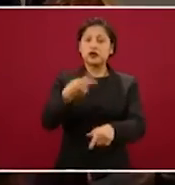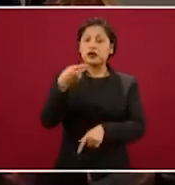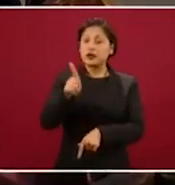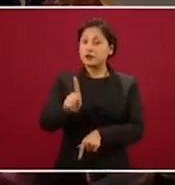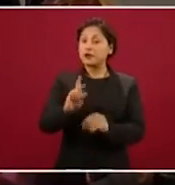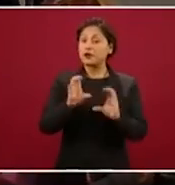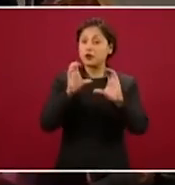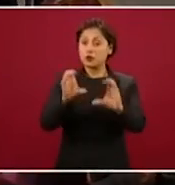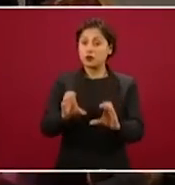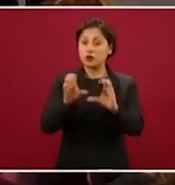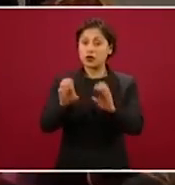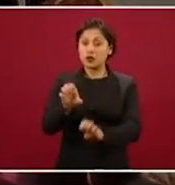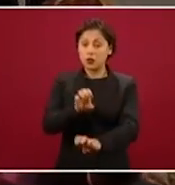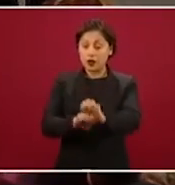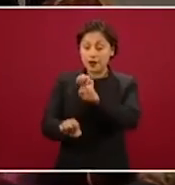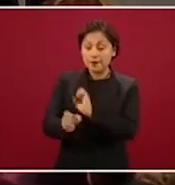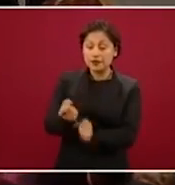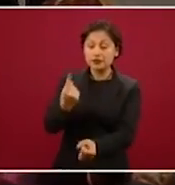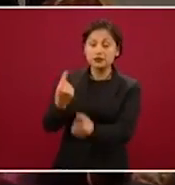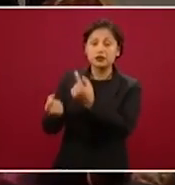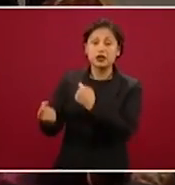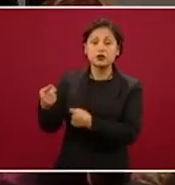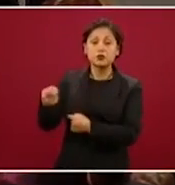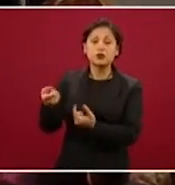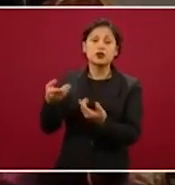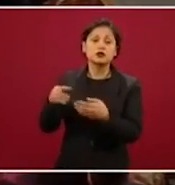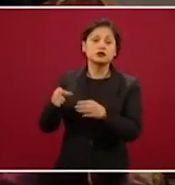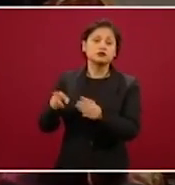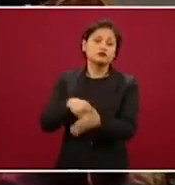están suspendidas,